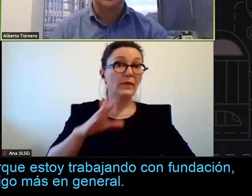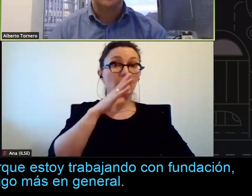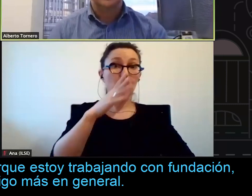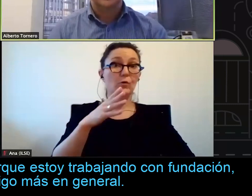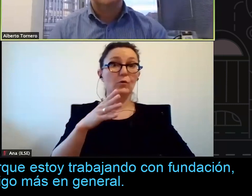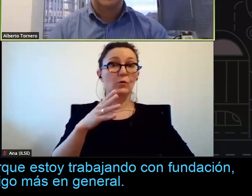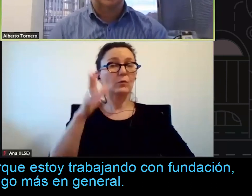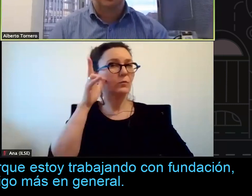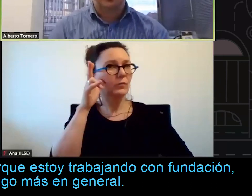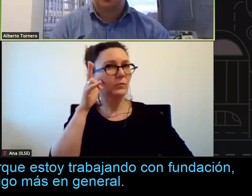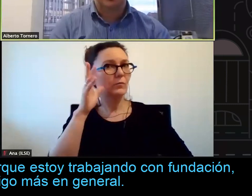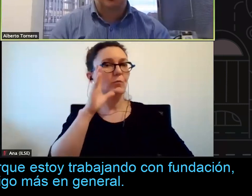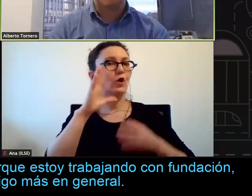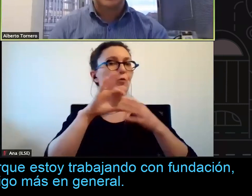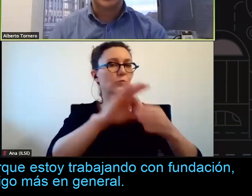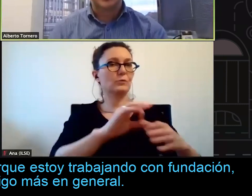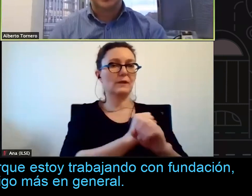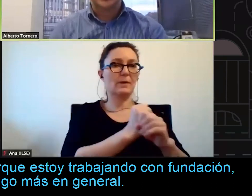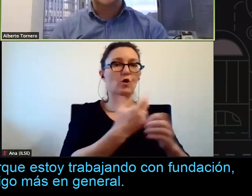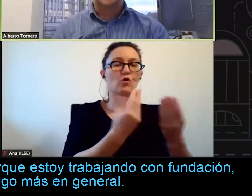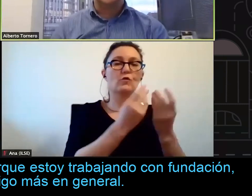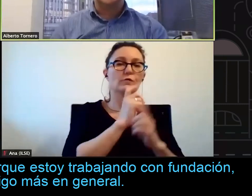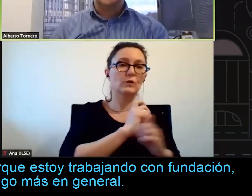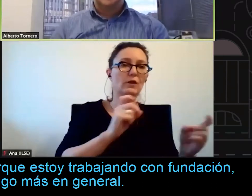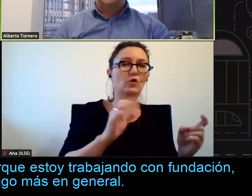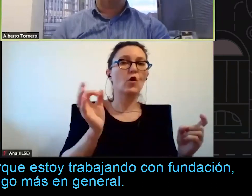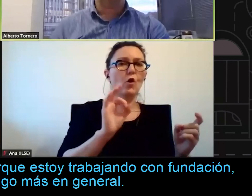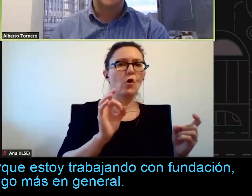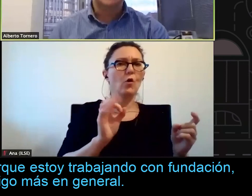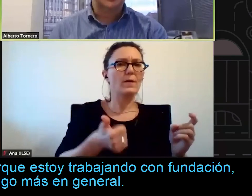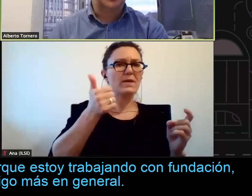fundación, pero yo creo que lo oigo más en general. Es decir,